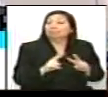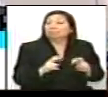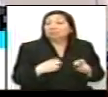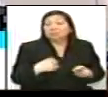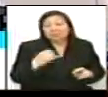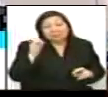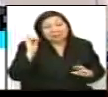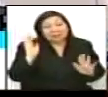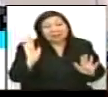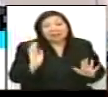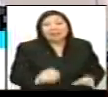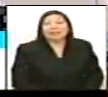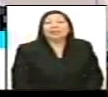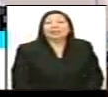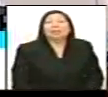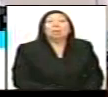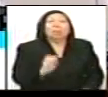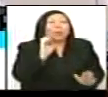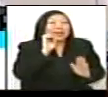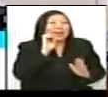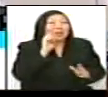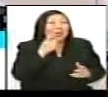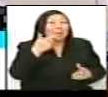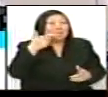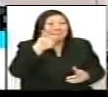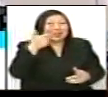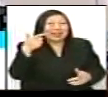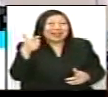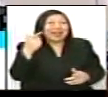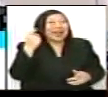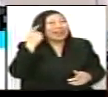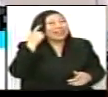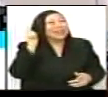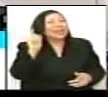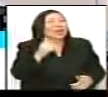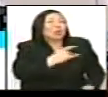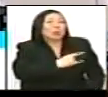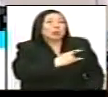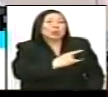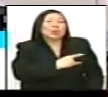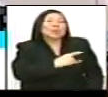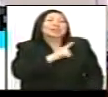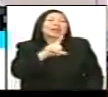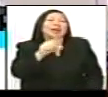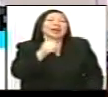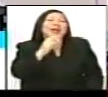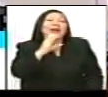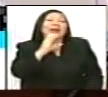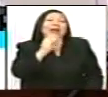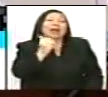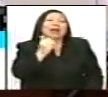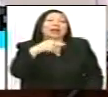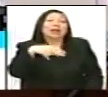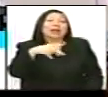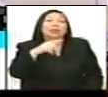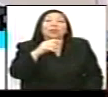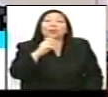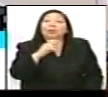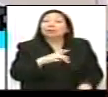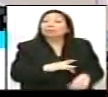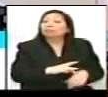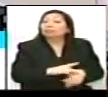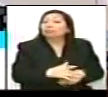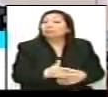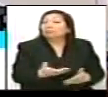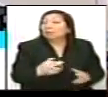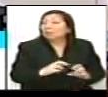Se me ocurre, por ejemplo, el crimen de la Cantuta, que lideró el congresista Roger Cáceres, si no hubiera contado con una inmunidad, con